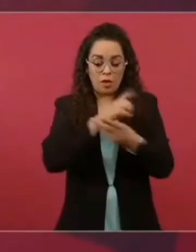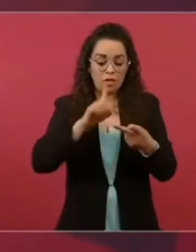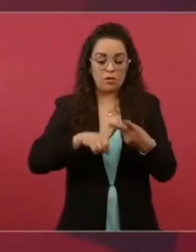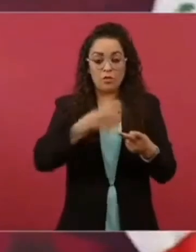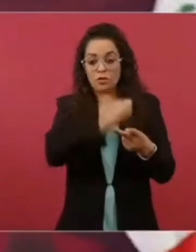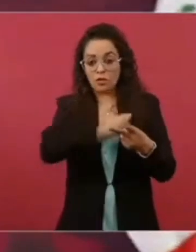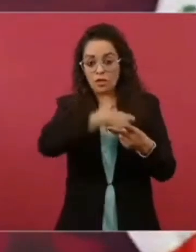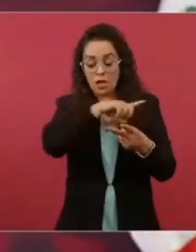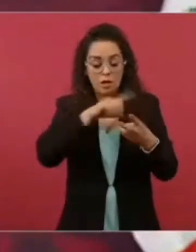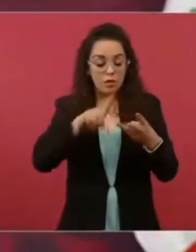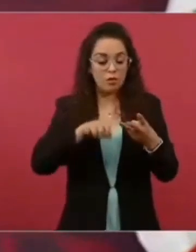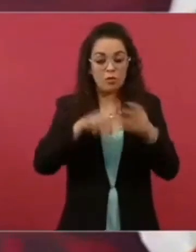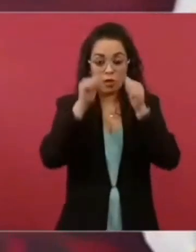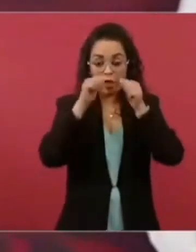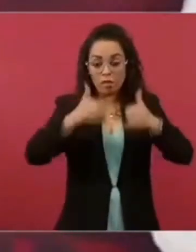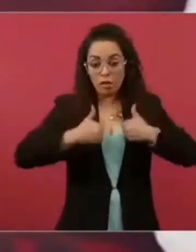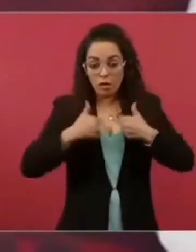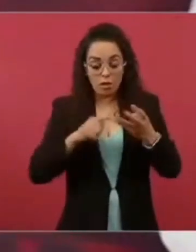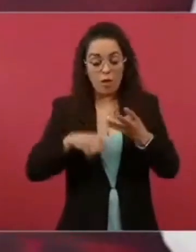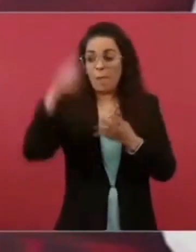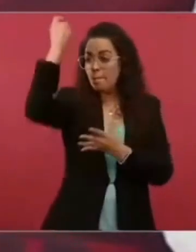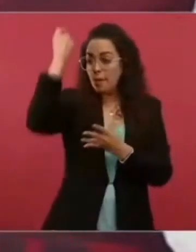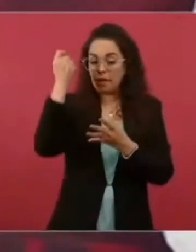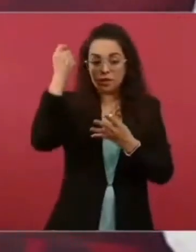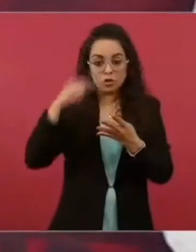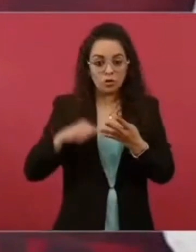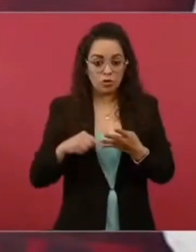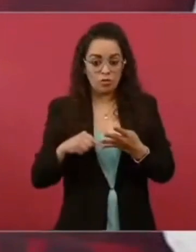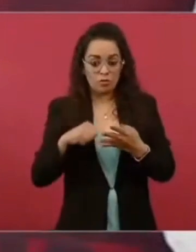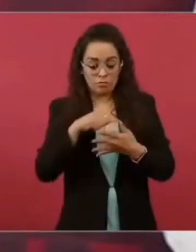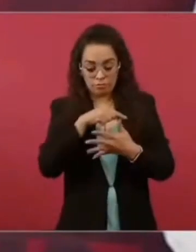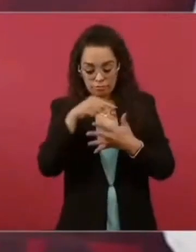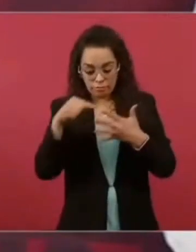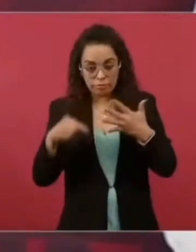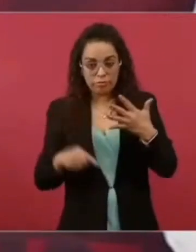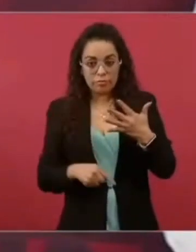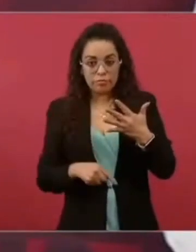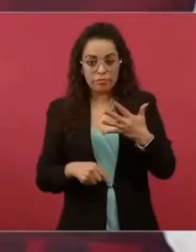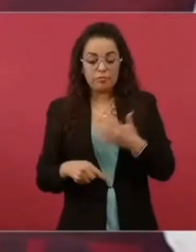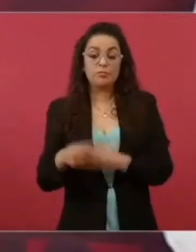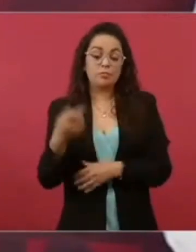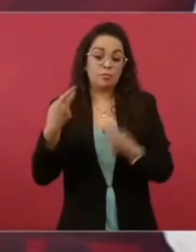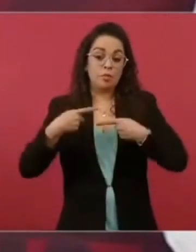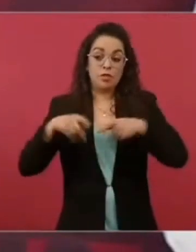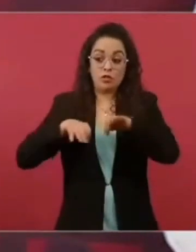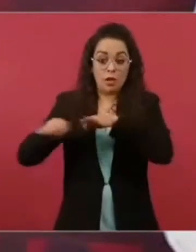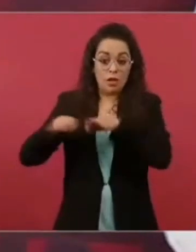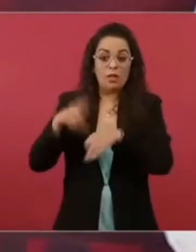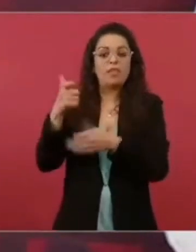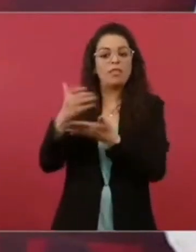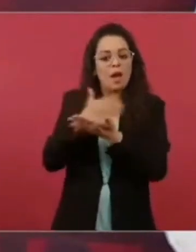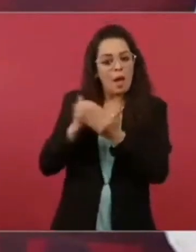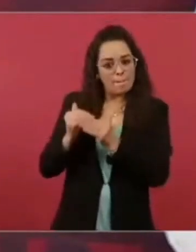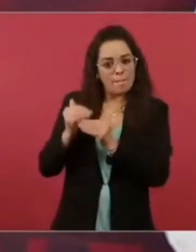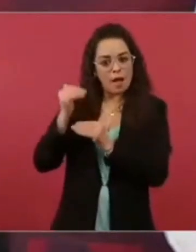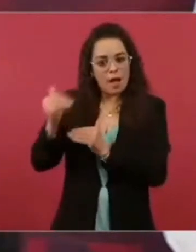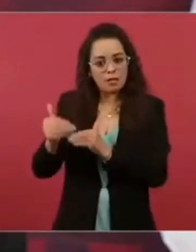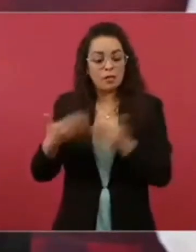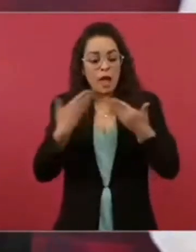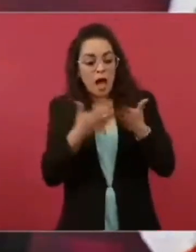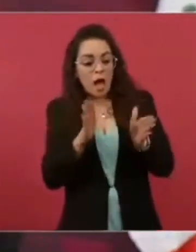jóvenes, en pensiones, si mejoran los salarios, si hay empleo, todo